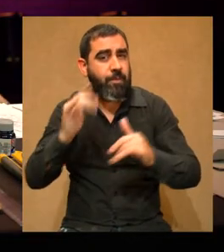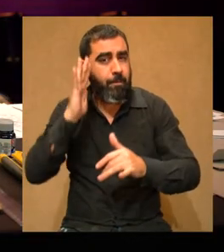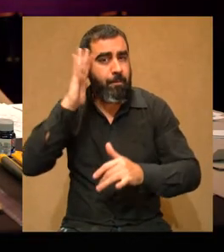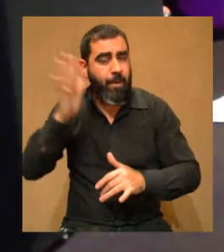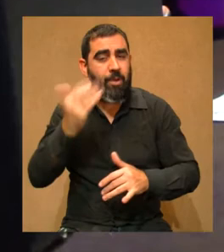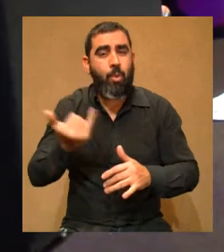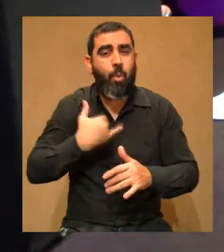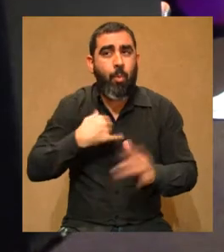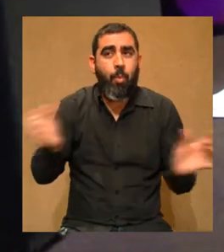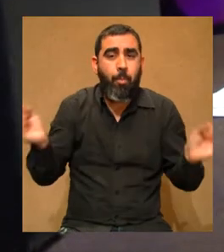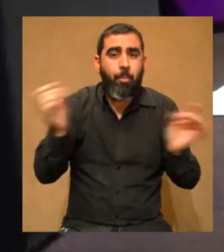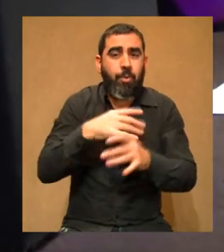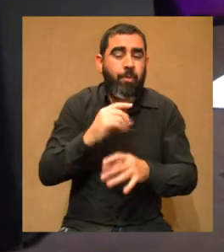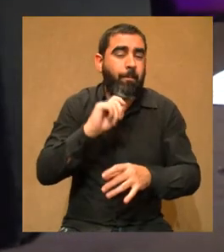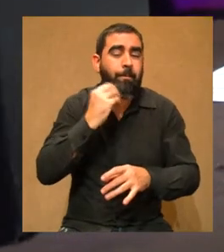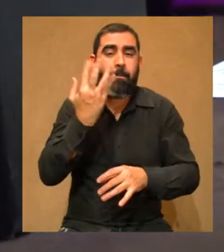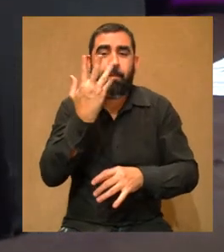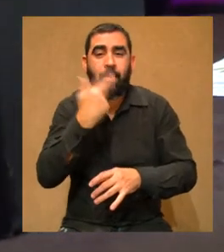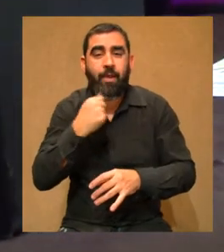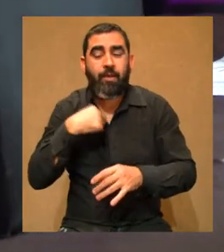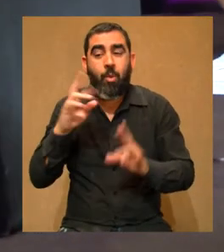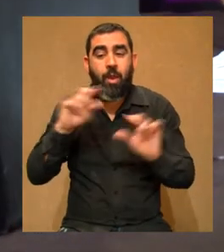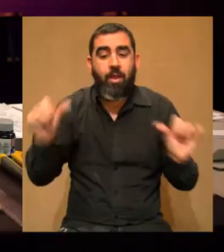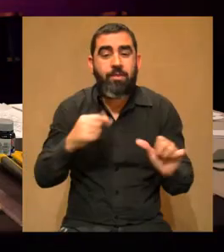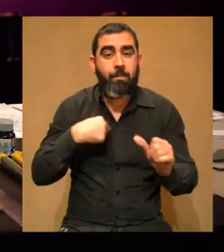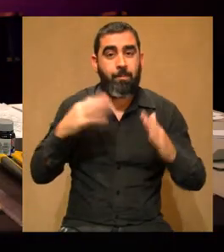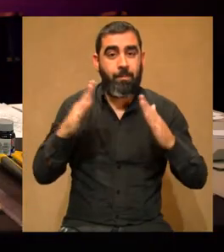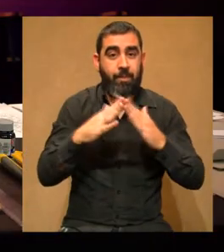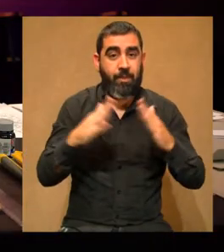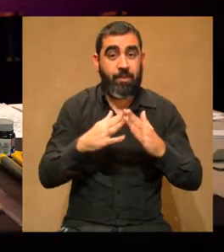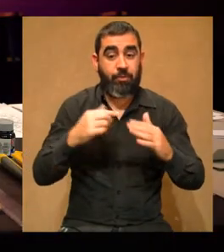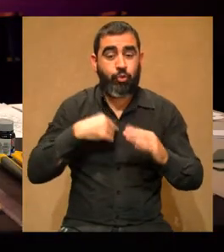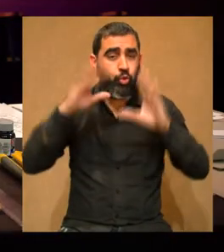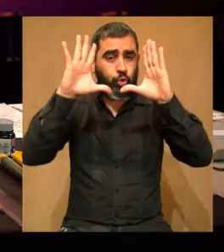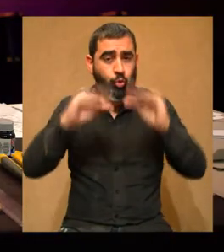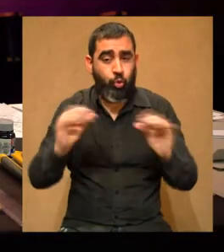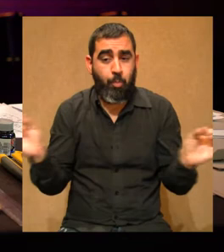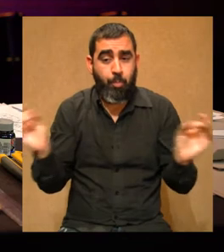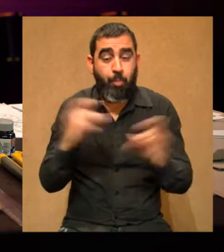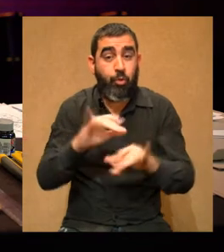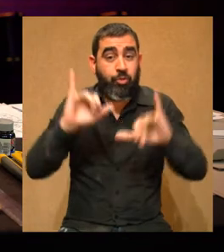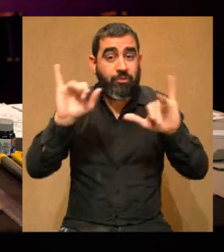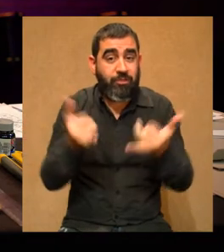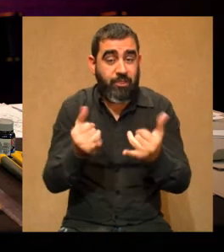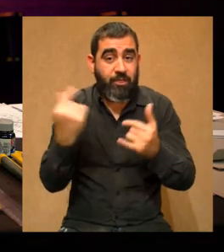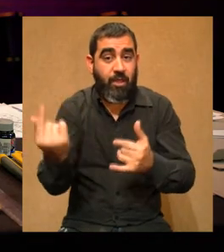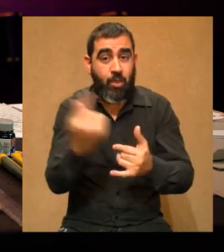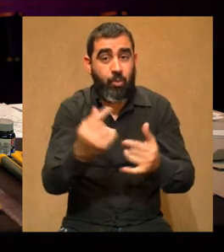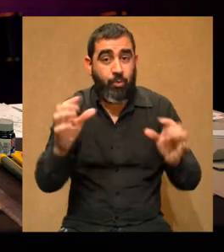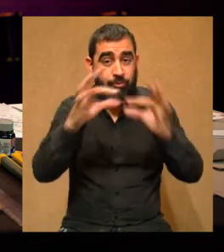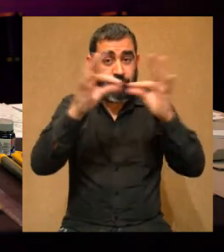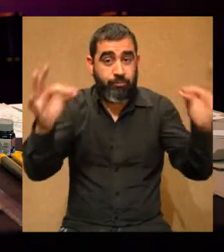imagino cómo va a quedar y me fascina estoy deseando hacerlo en casa acá ya tengo todos los demás puestos en los respectivos